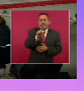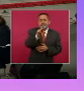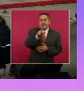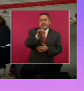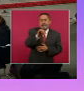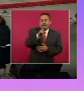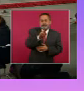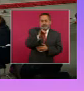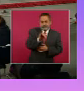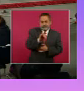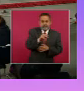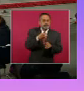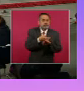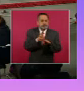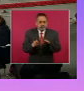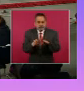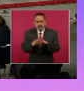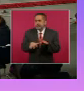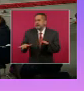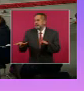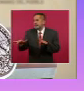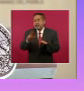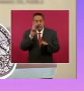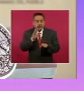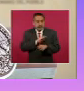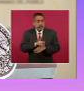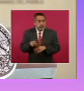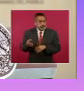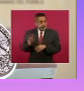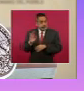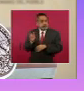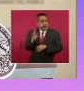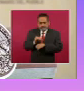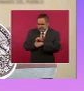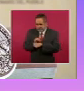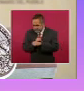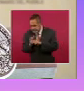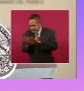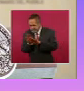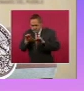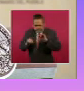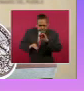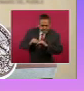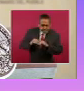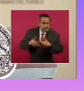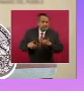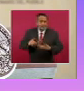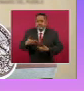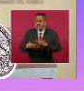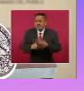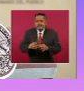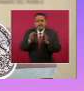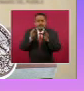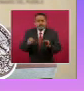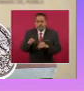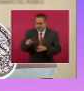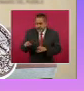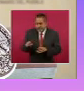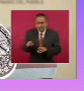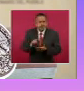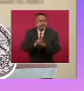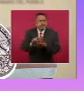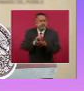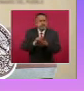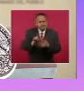ya tenemos los diagnósticos y los proyectos elaborados, hemos avanzado mucho en la limpieza de las